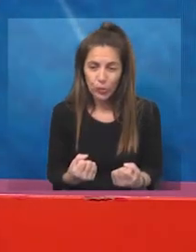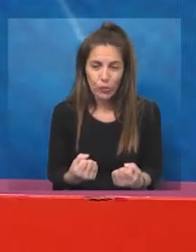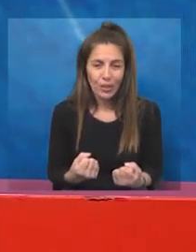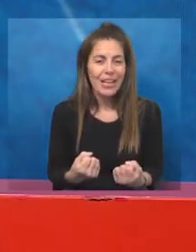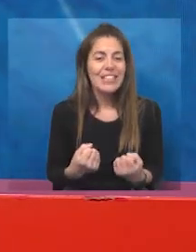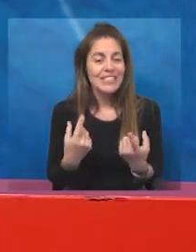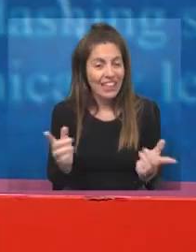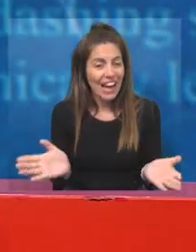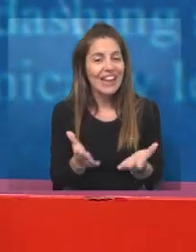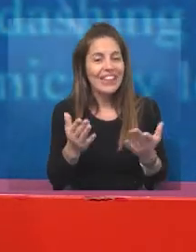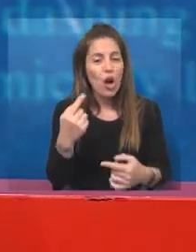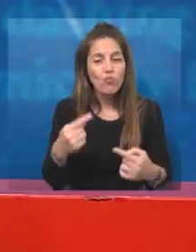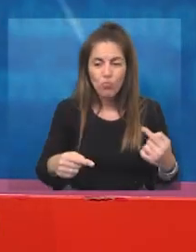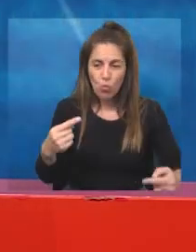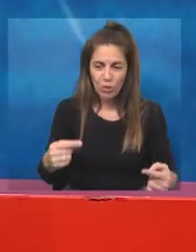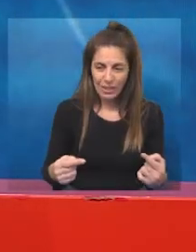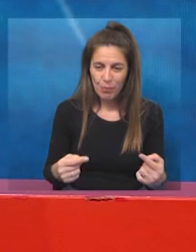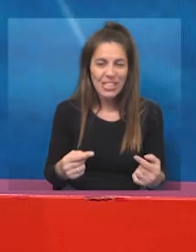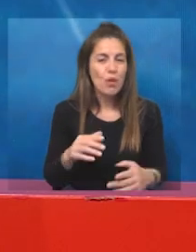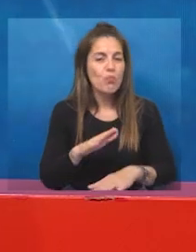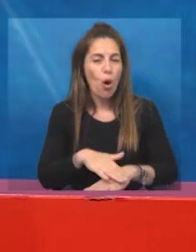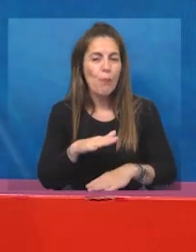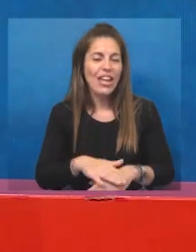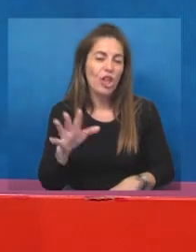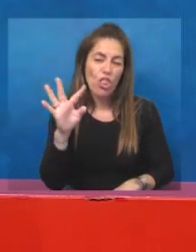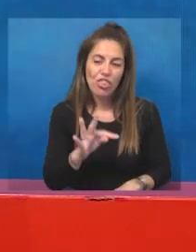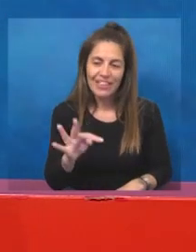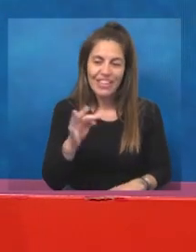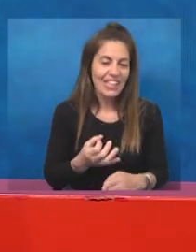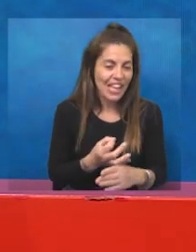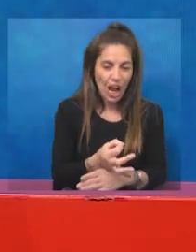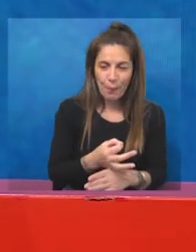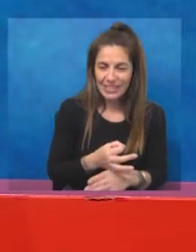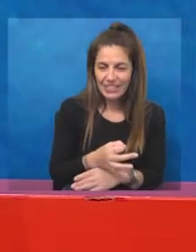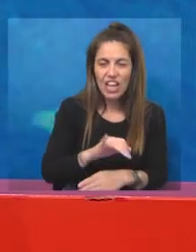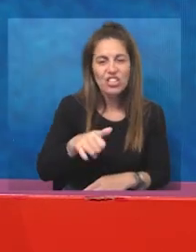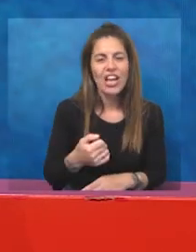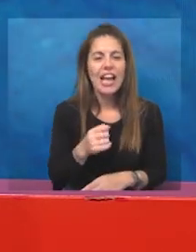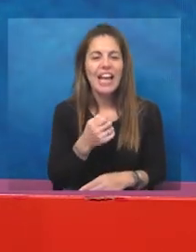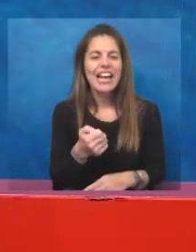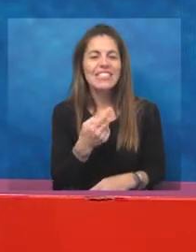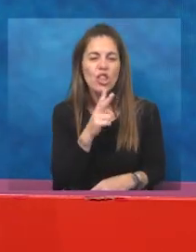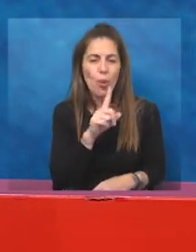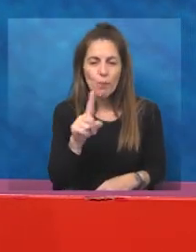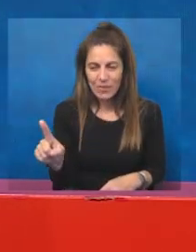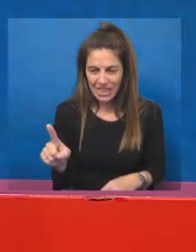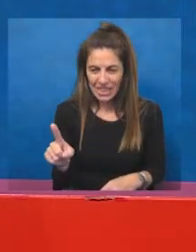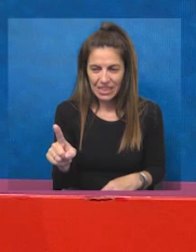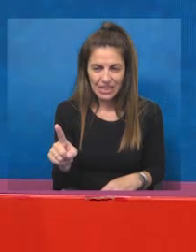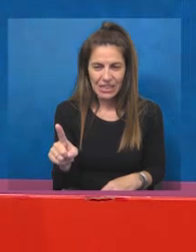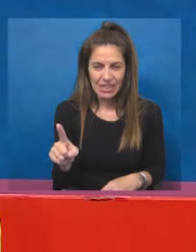han generado múltiples este instancias de talleres de capacitaciones ya van casi 2000 este